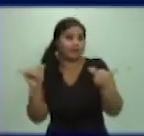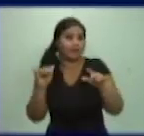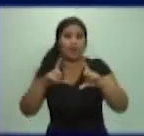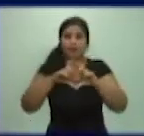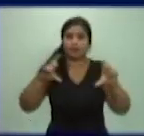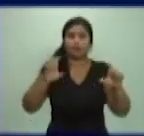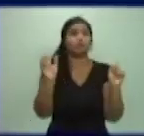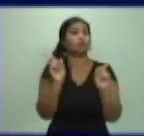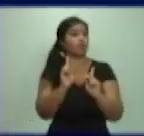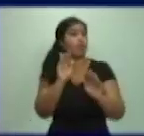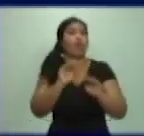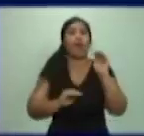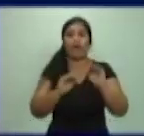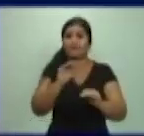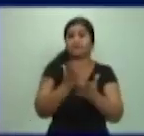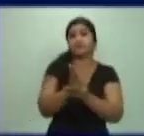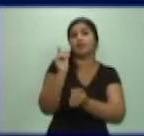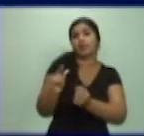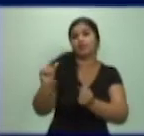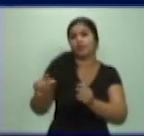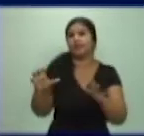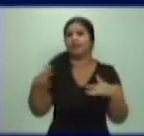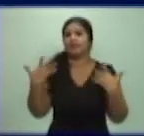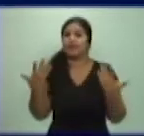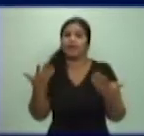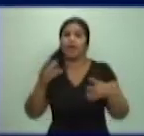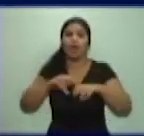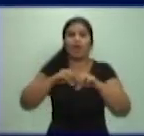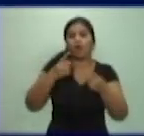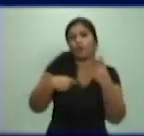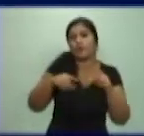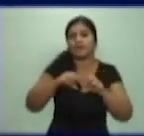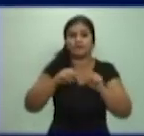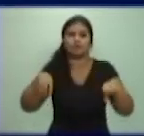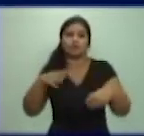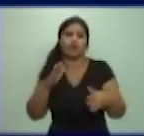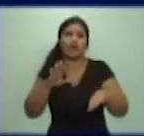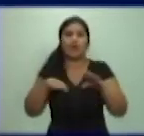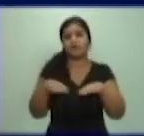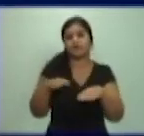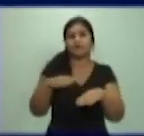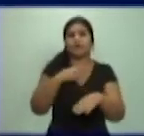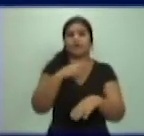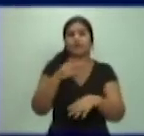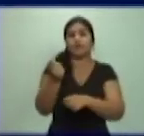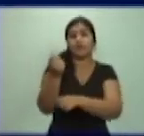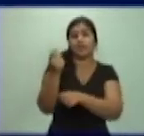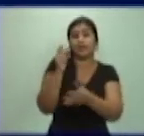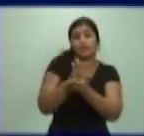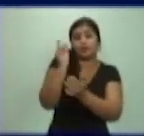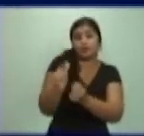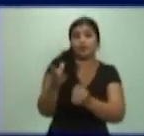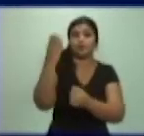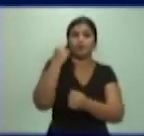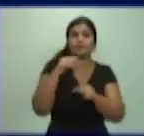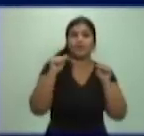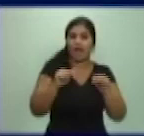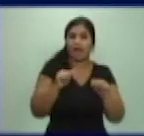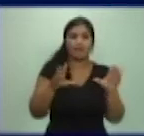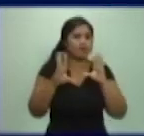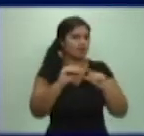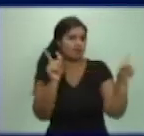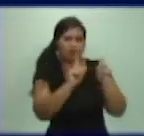nos enfrentamos a diario a situaciones donde los alumnos nos dicen, profe, pero eso no está dicho así, pero está dicho de otra